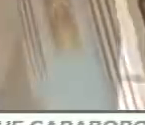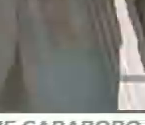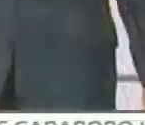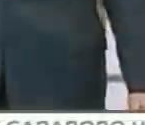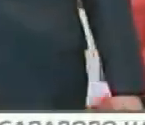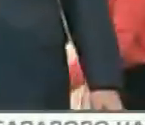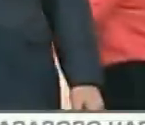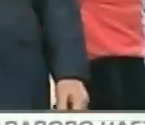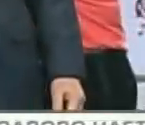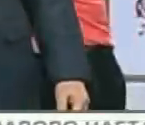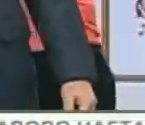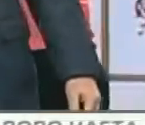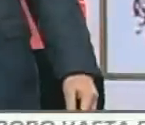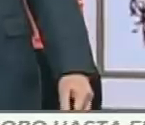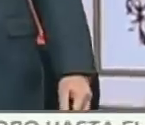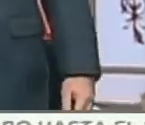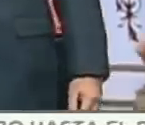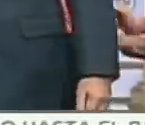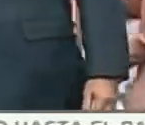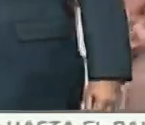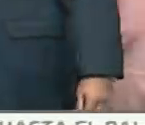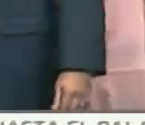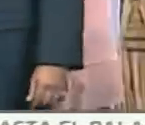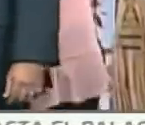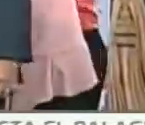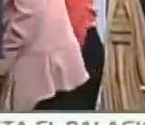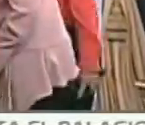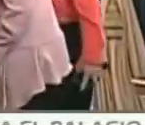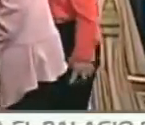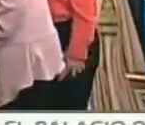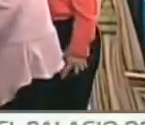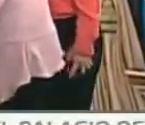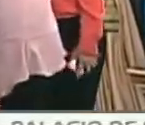de la Organización de las Naciones Unidas. Desde el Salón Simón